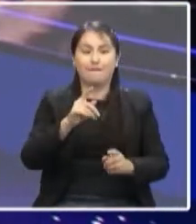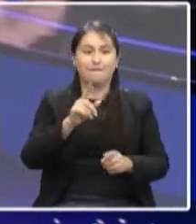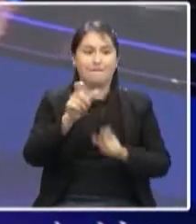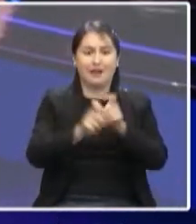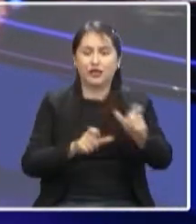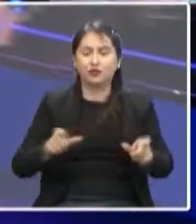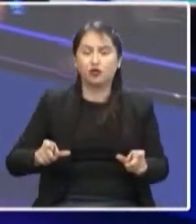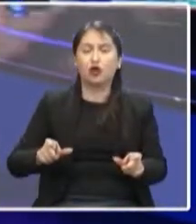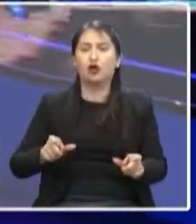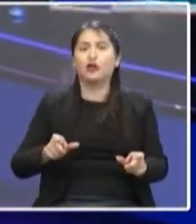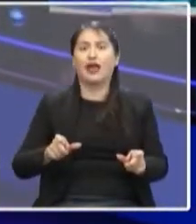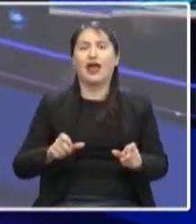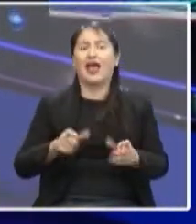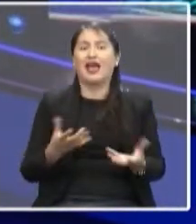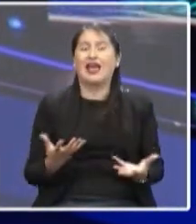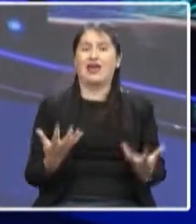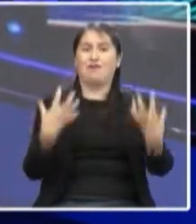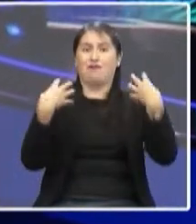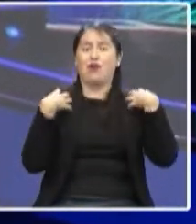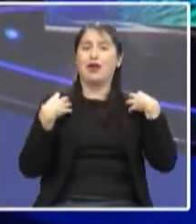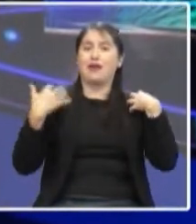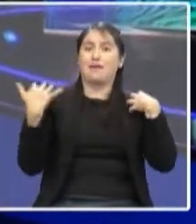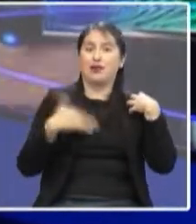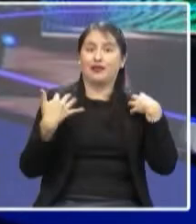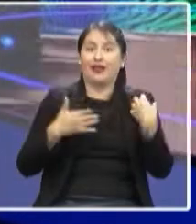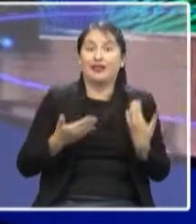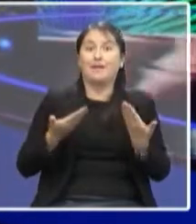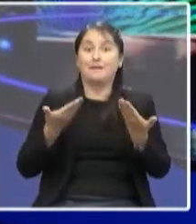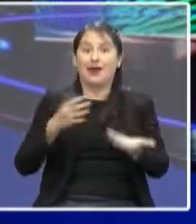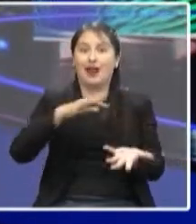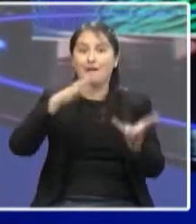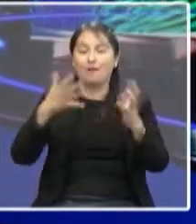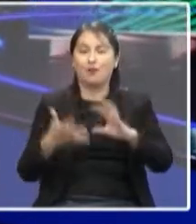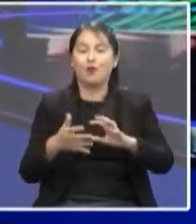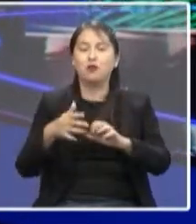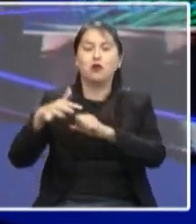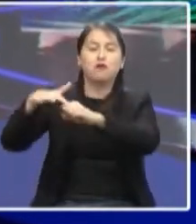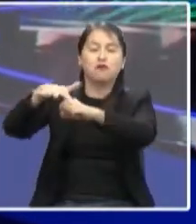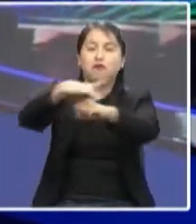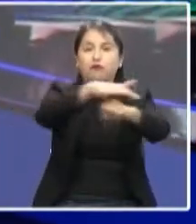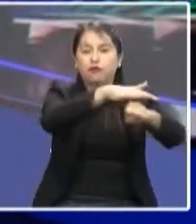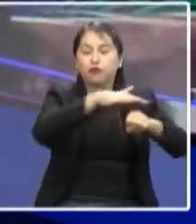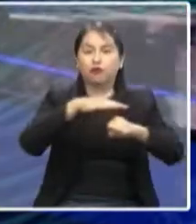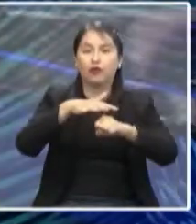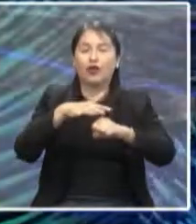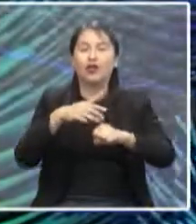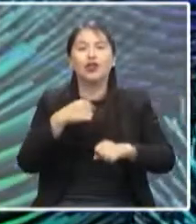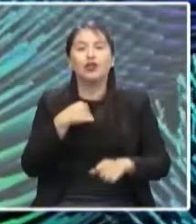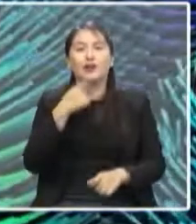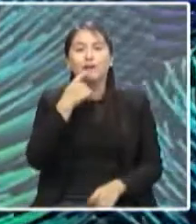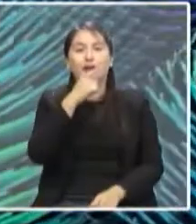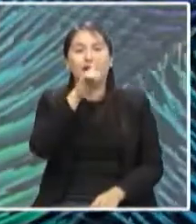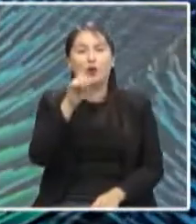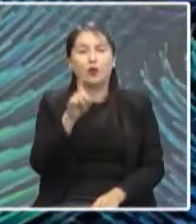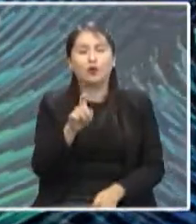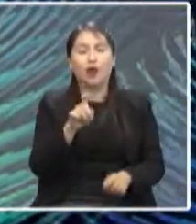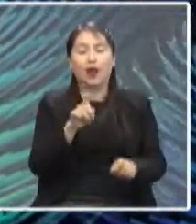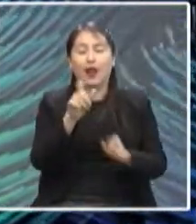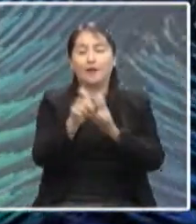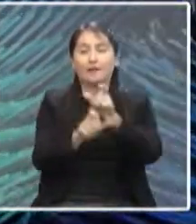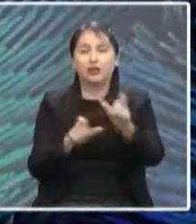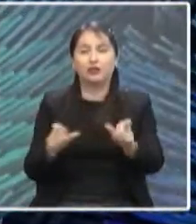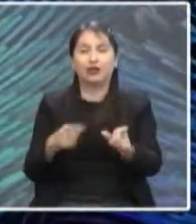propiedad, cargando cosas importantes para el mundo. La pregunta que yo siempre le hago a la gente, ¿qué vamos a poner en esas cajas? ¿Qué